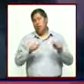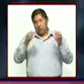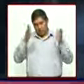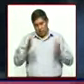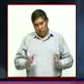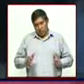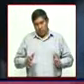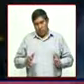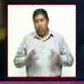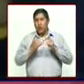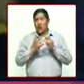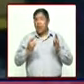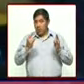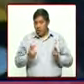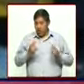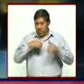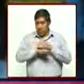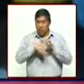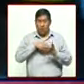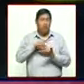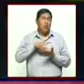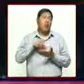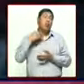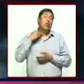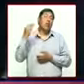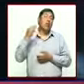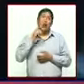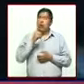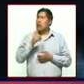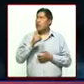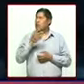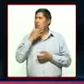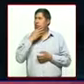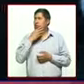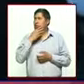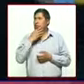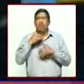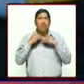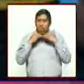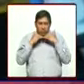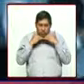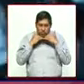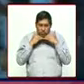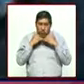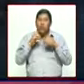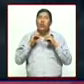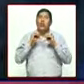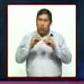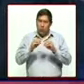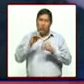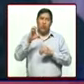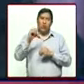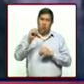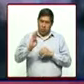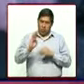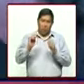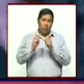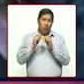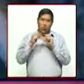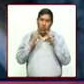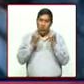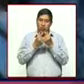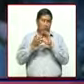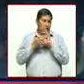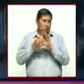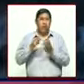activistas. Las carpas que se veían dentro de Plaza Murillo es de la vigilia que ha instalado la Central Obrera Boliviana. Con el pacto de unidad